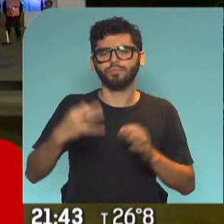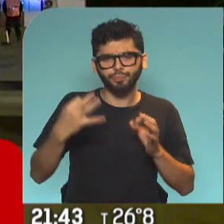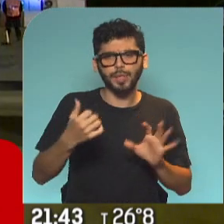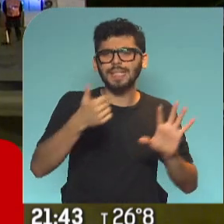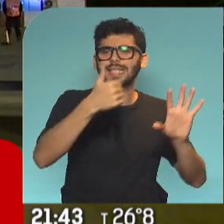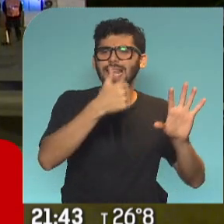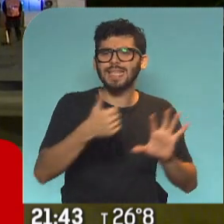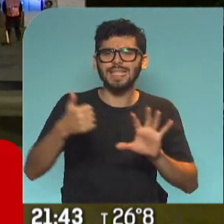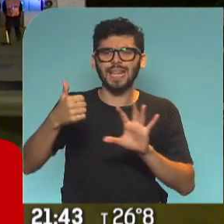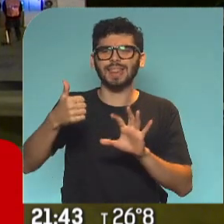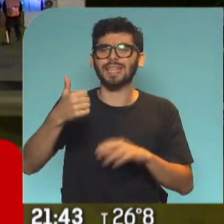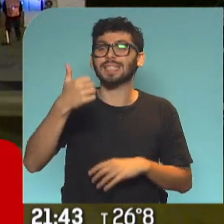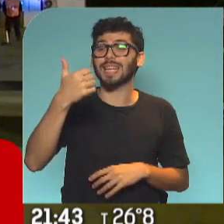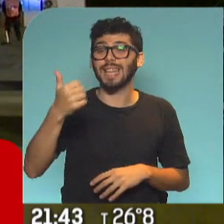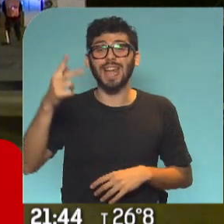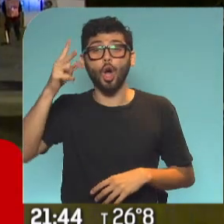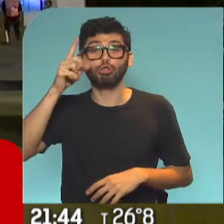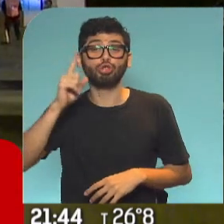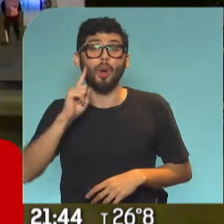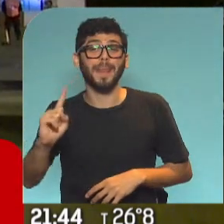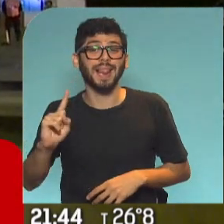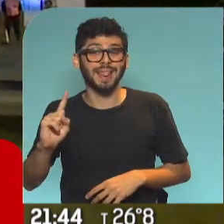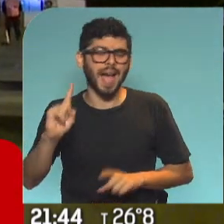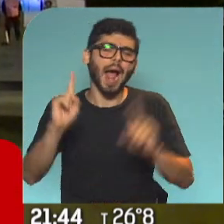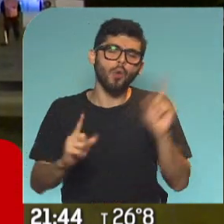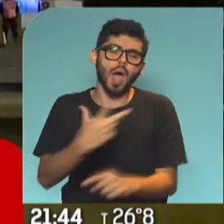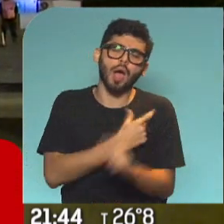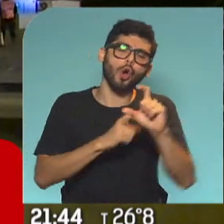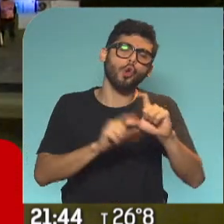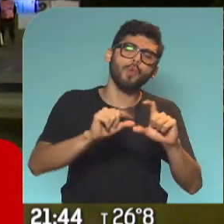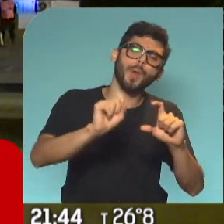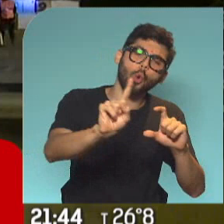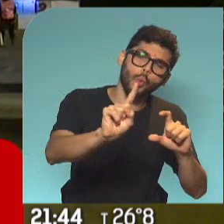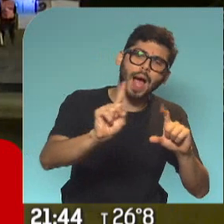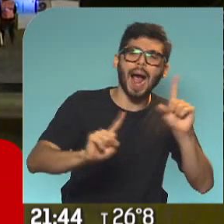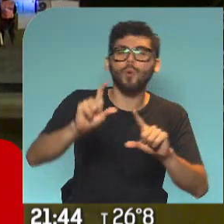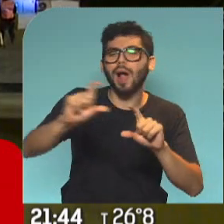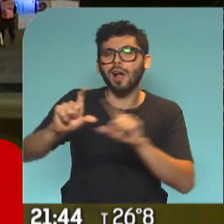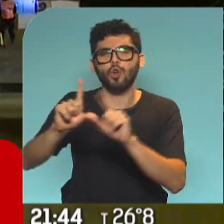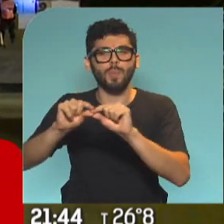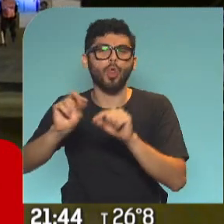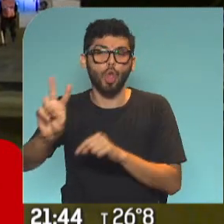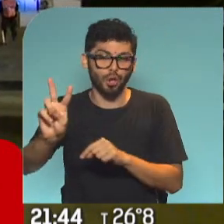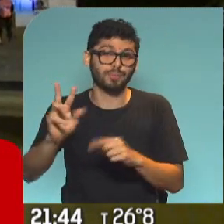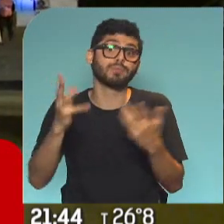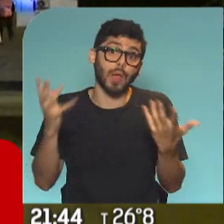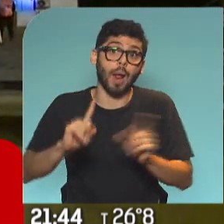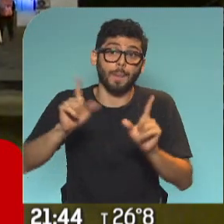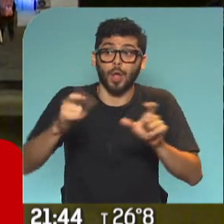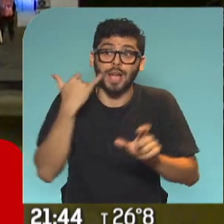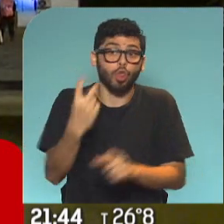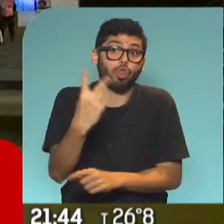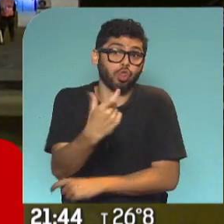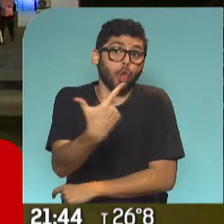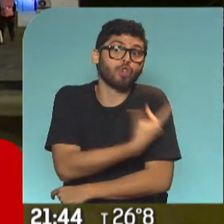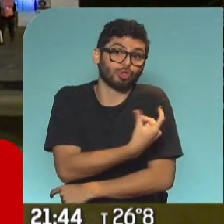668.000, si bien algunas son de la primera dosis, y otros son de la segunda, por lo cual algunas personas han recibido ya